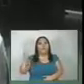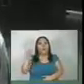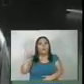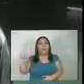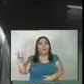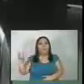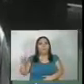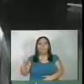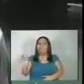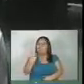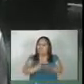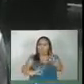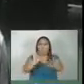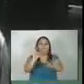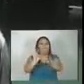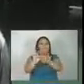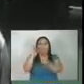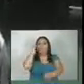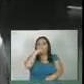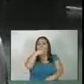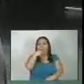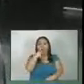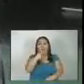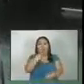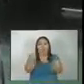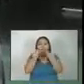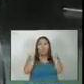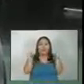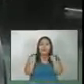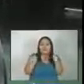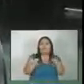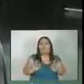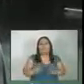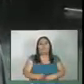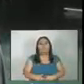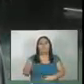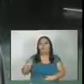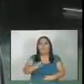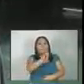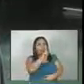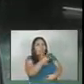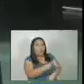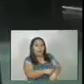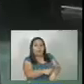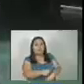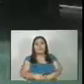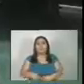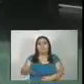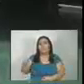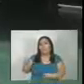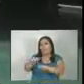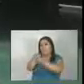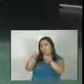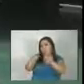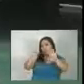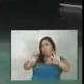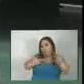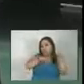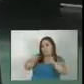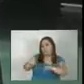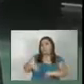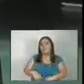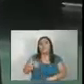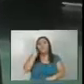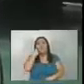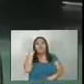excelente, de verdad, está bien divino aquí todo el lago, bien rica. ¿Desde qué horas andas por acá? Bueno, desde como las nueve, nueve y media. ¿Y desde